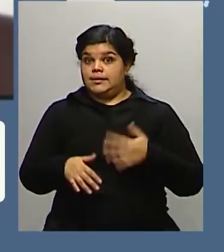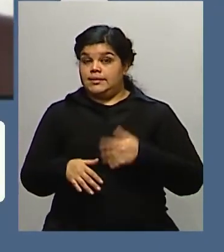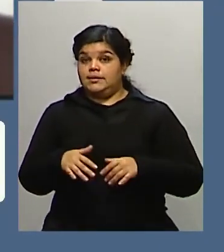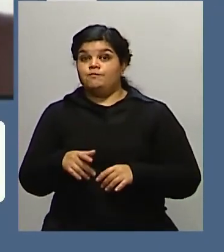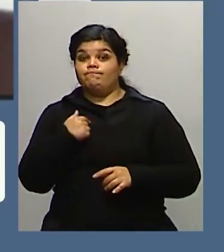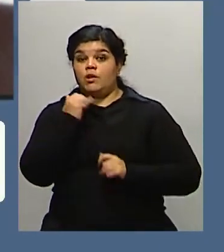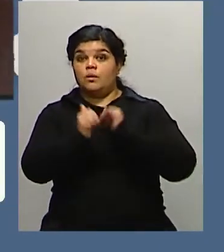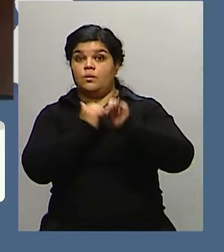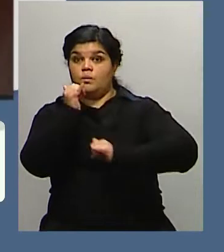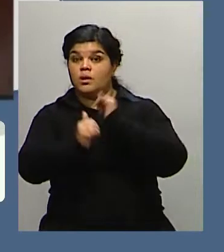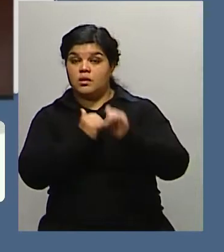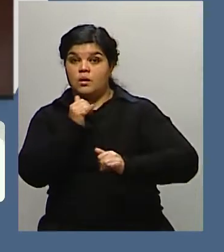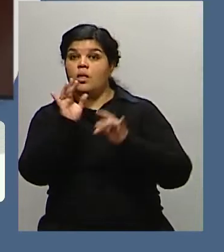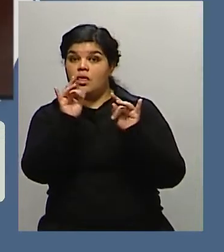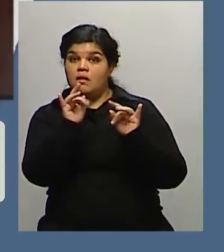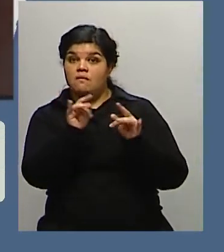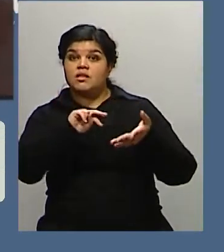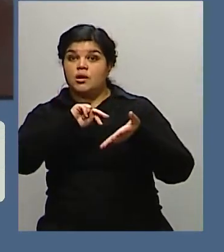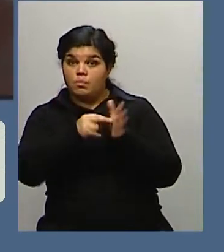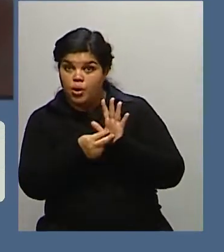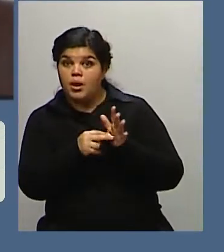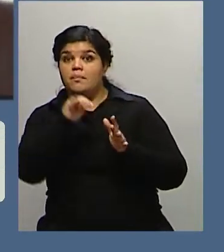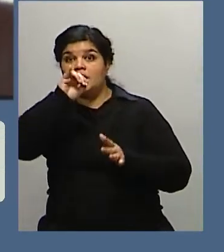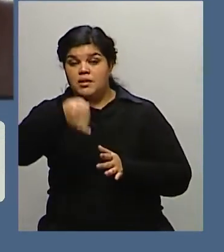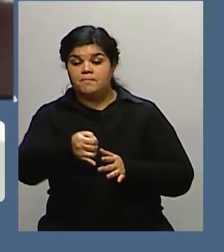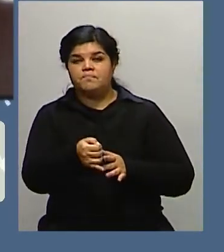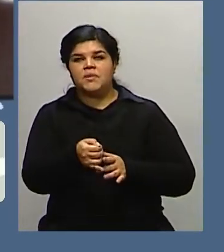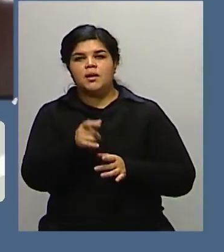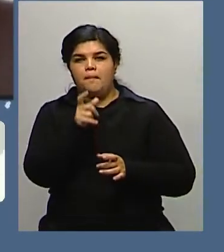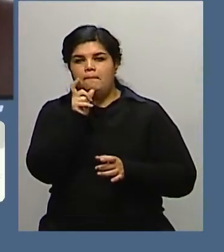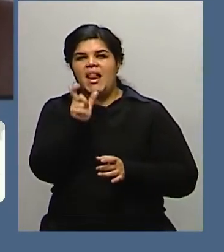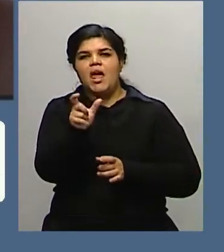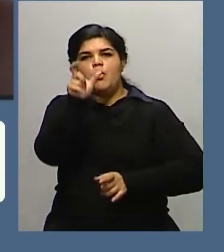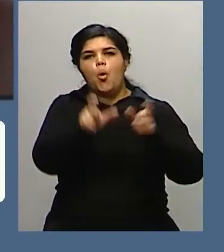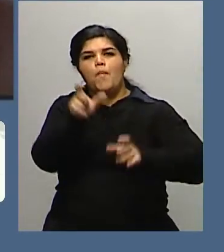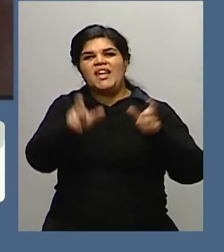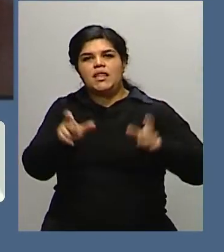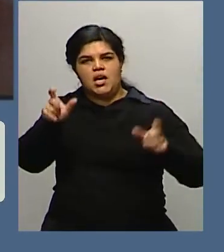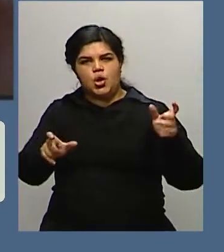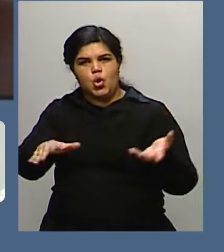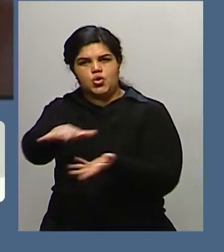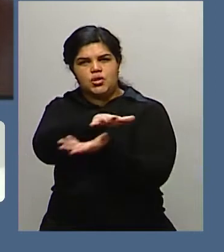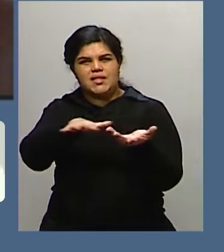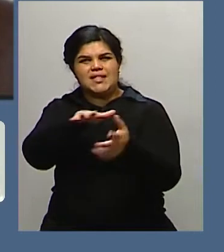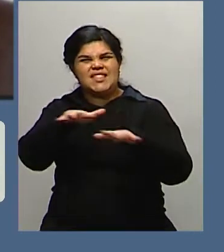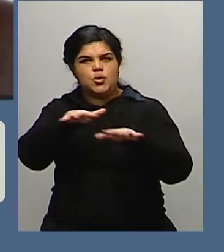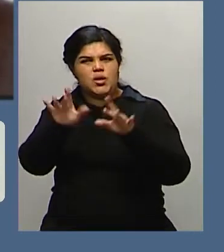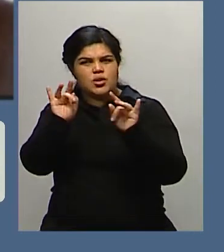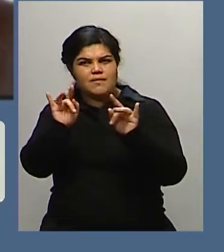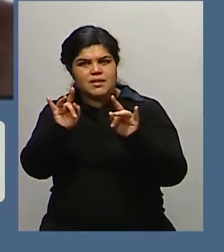yo decía del tema humanitario, este es otro tema que hay que estar presente. Esto puede